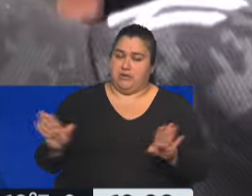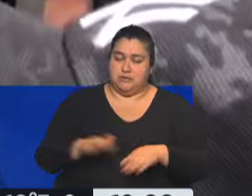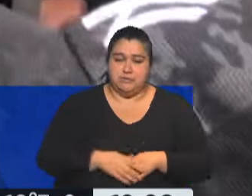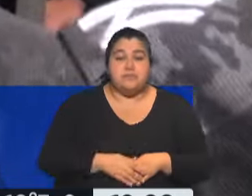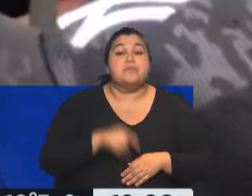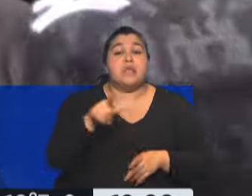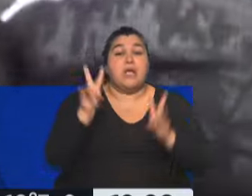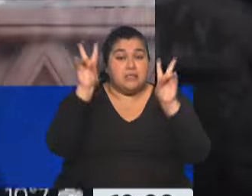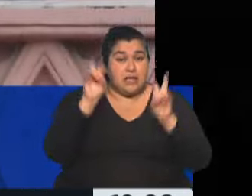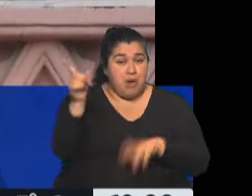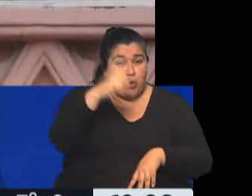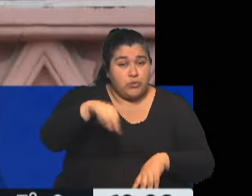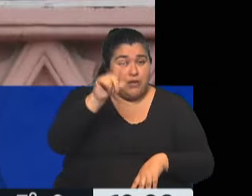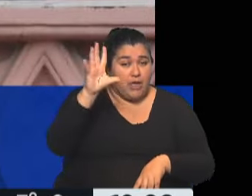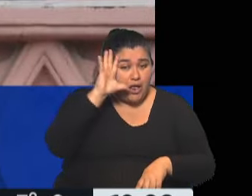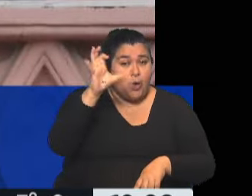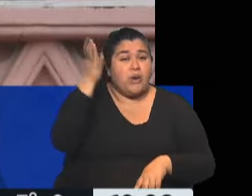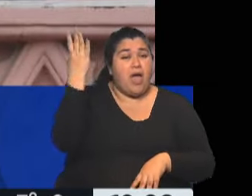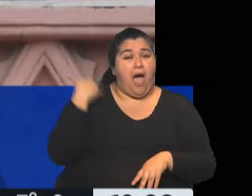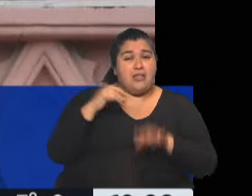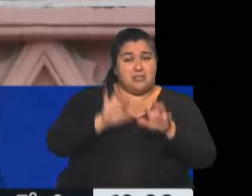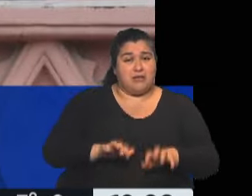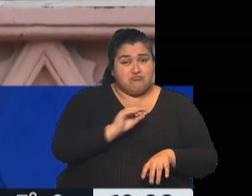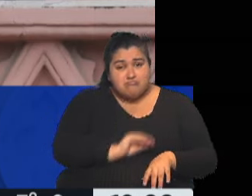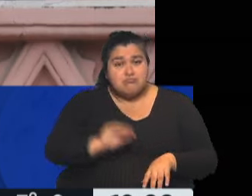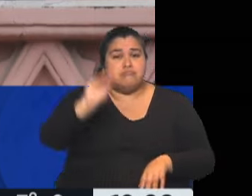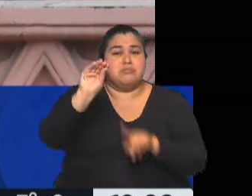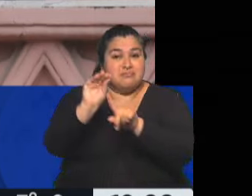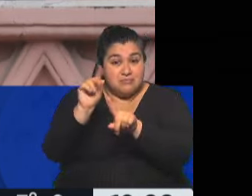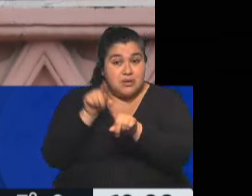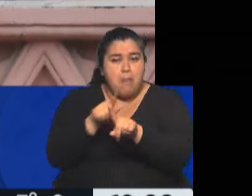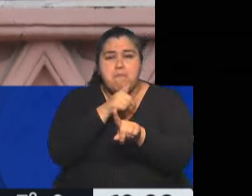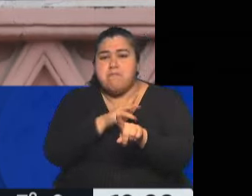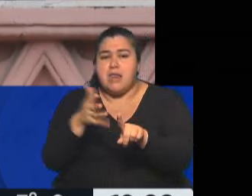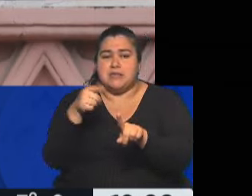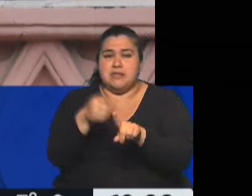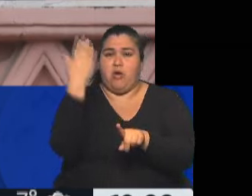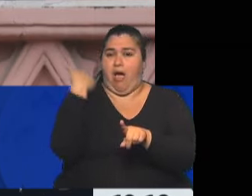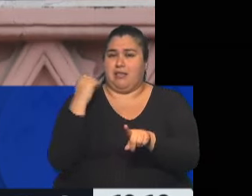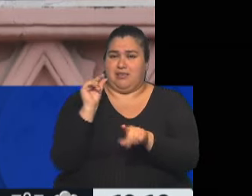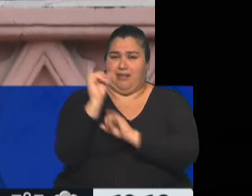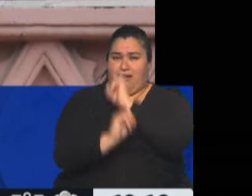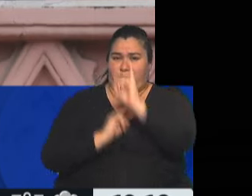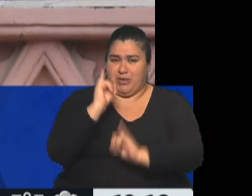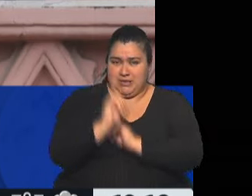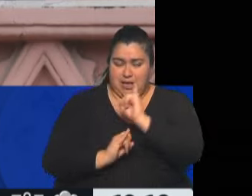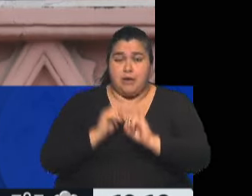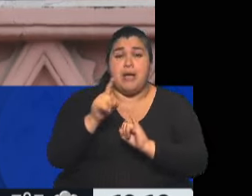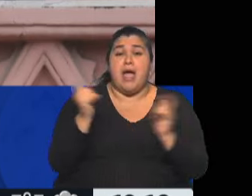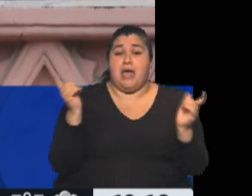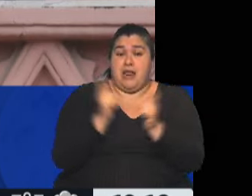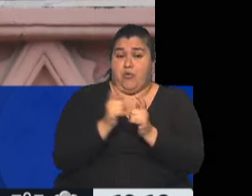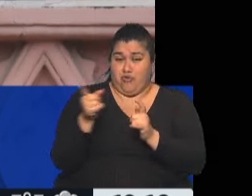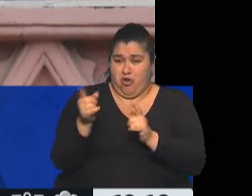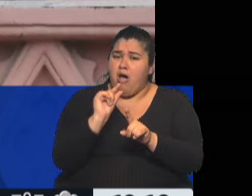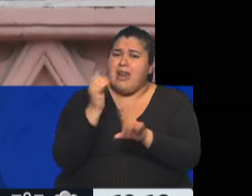justamente del tema, ustedes recuerdan que el posteo de Javier Milei había sido muy similar a lo que manifestaba hace un ratito y después de la reunión de Matías. Esto